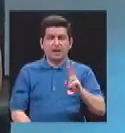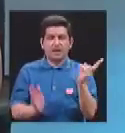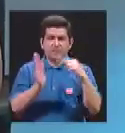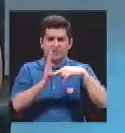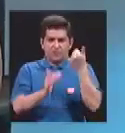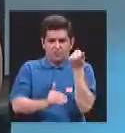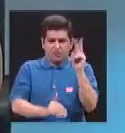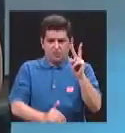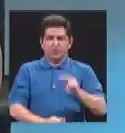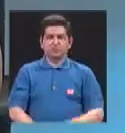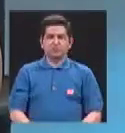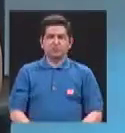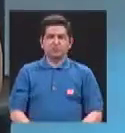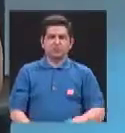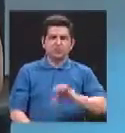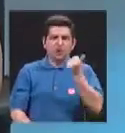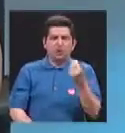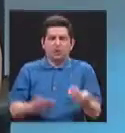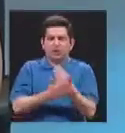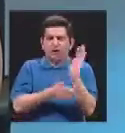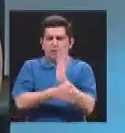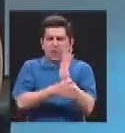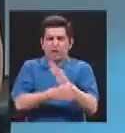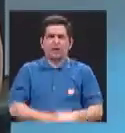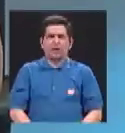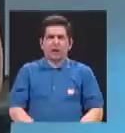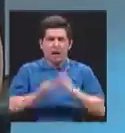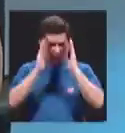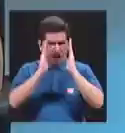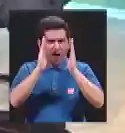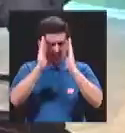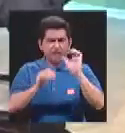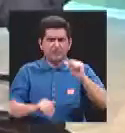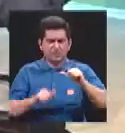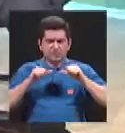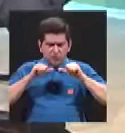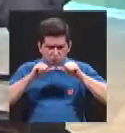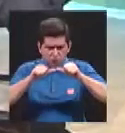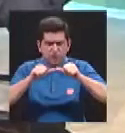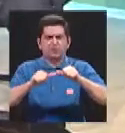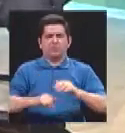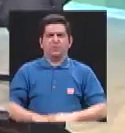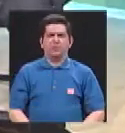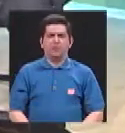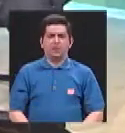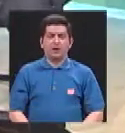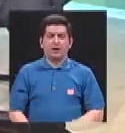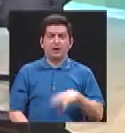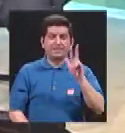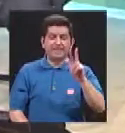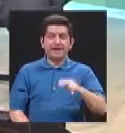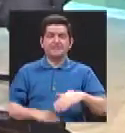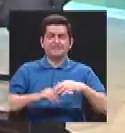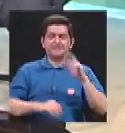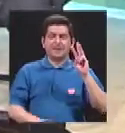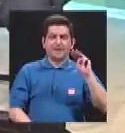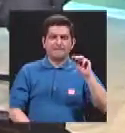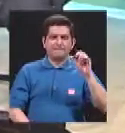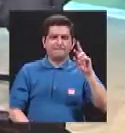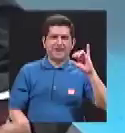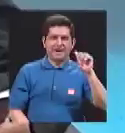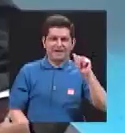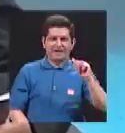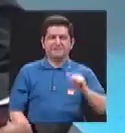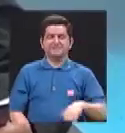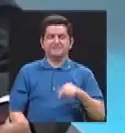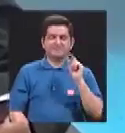durante el 2012. El otro estreno, que por cierto fue muy seguido al Fin de Miguel Gómez, fue el de Tres Marías, de